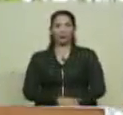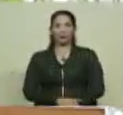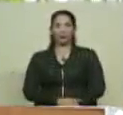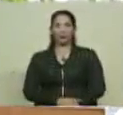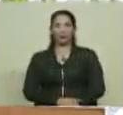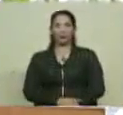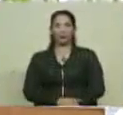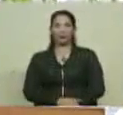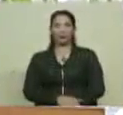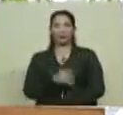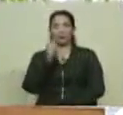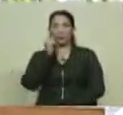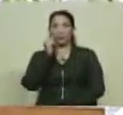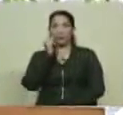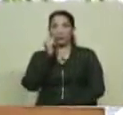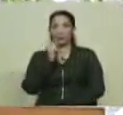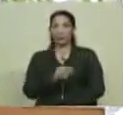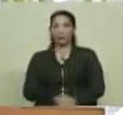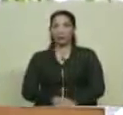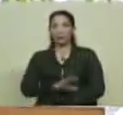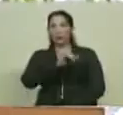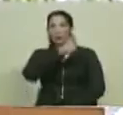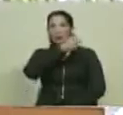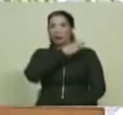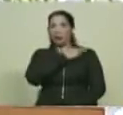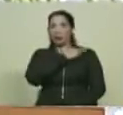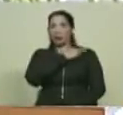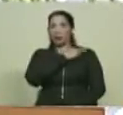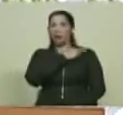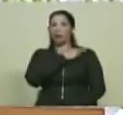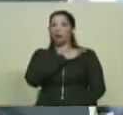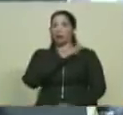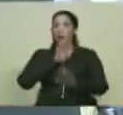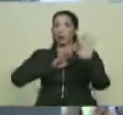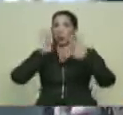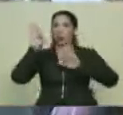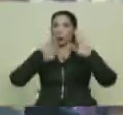Ciudadano licenciado Loengri Niño, director regional del Consejo Nacional Electoral.